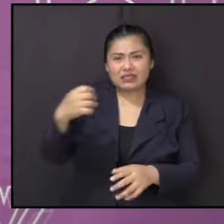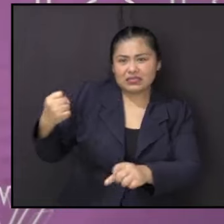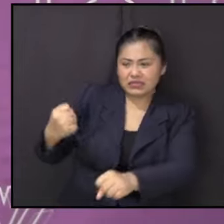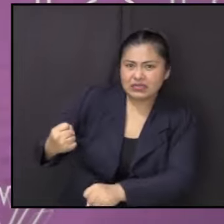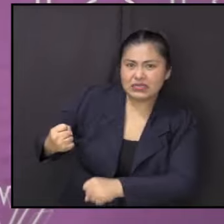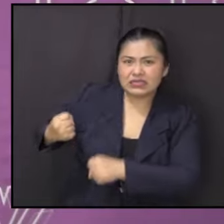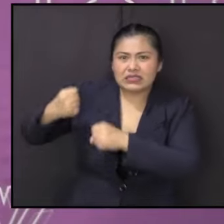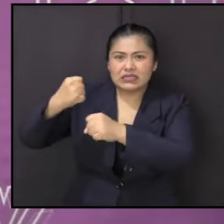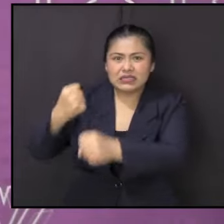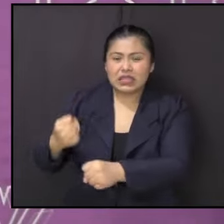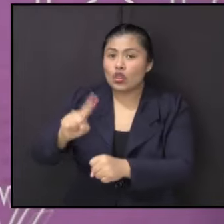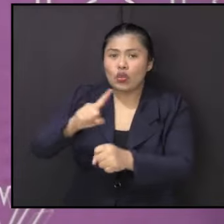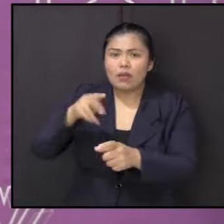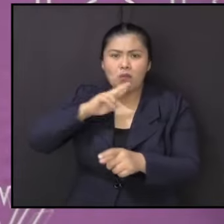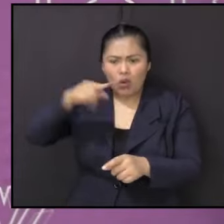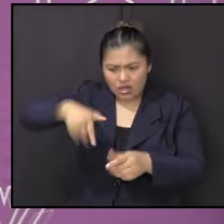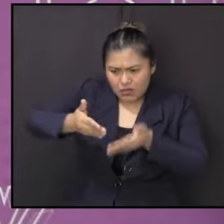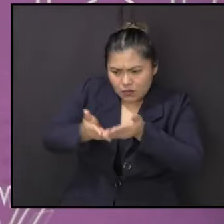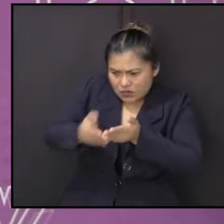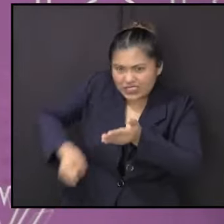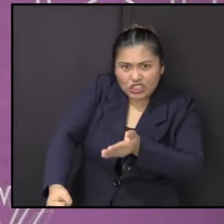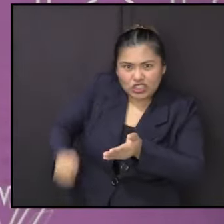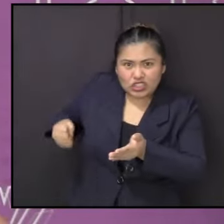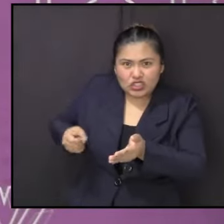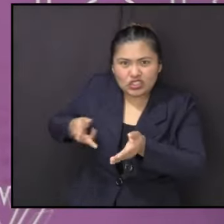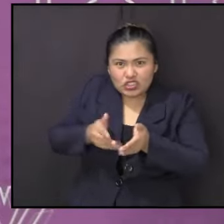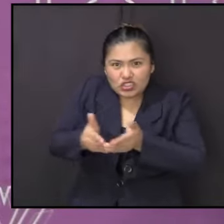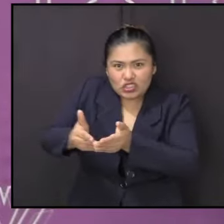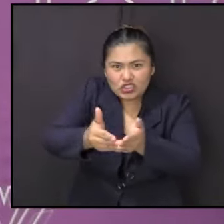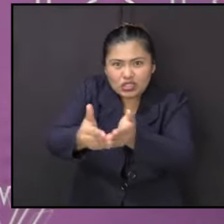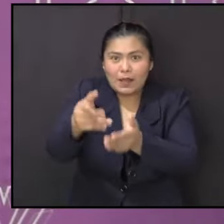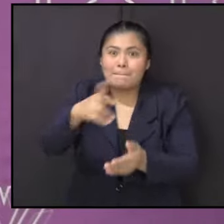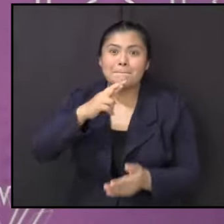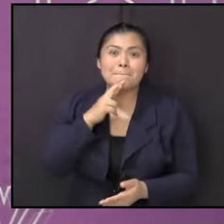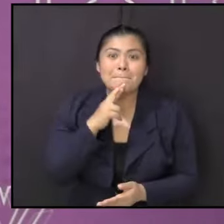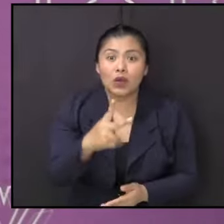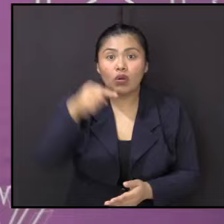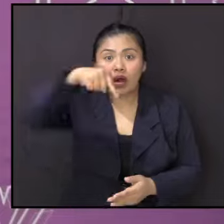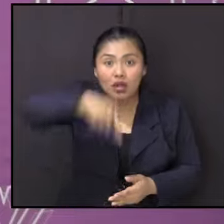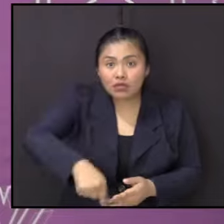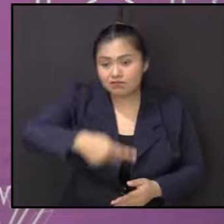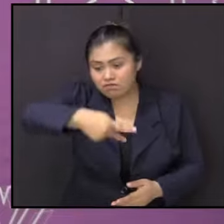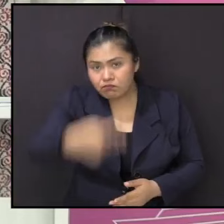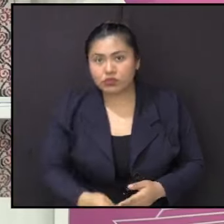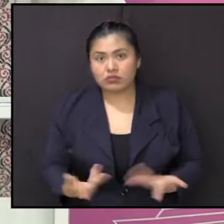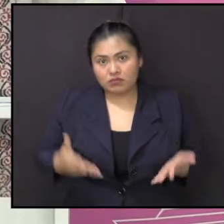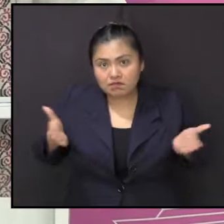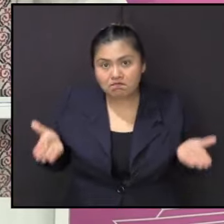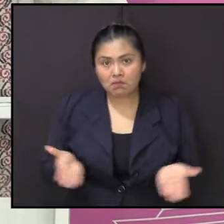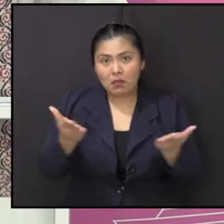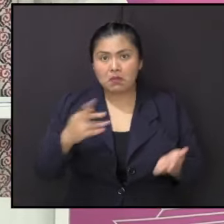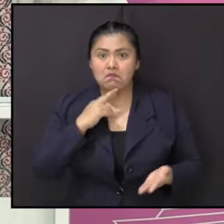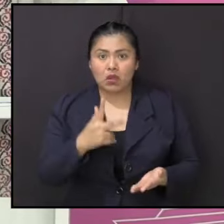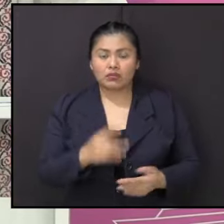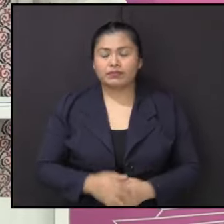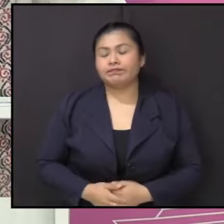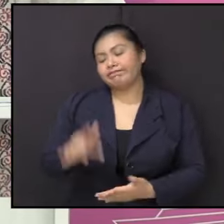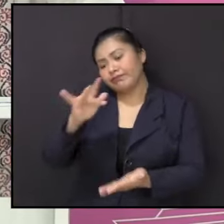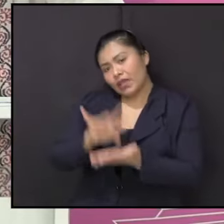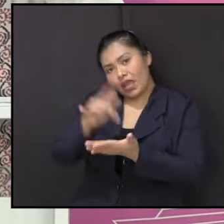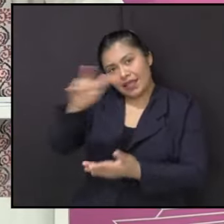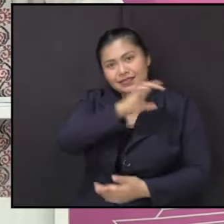para desarrollar estas rutas ecoturísticas que ya tenemos bastante avanzadas. Gracias, candidata. Candidata